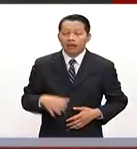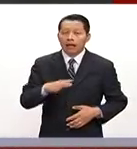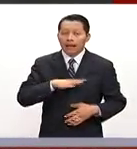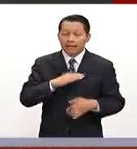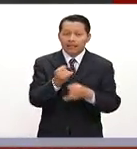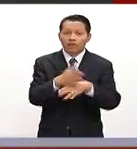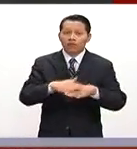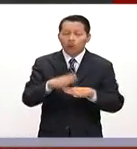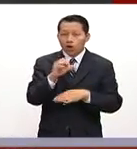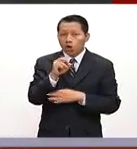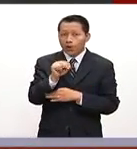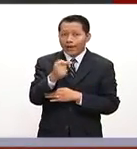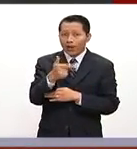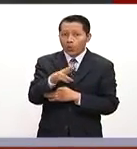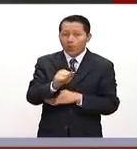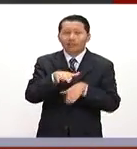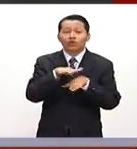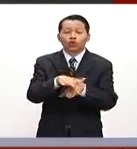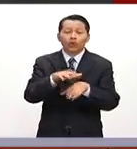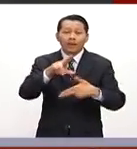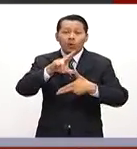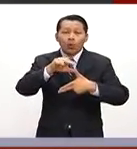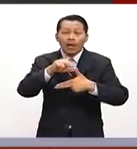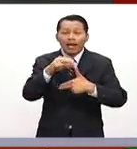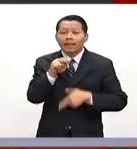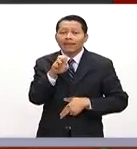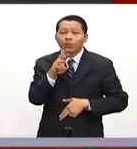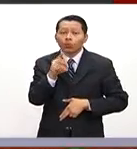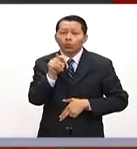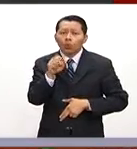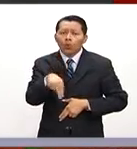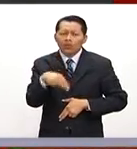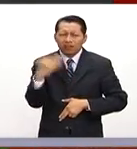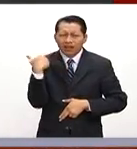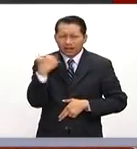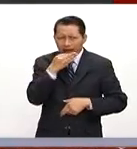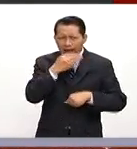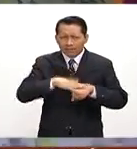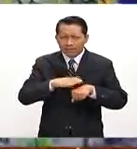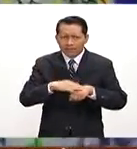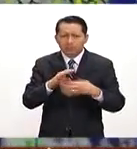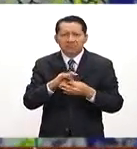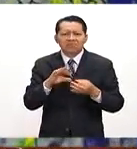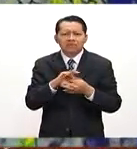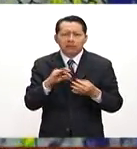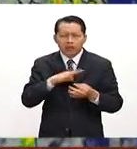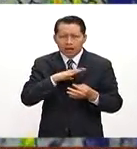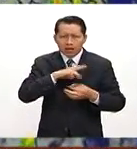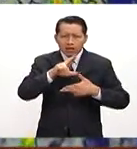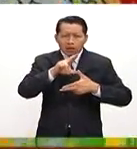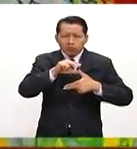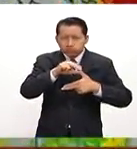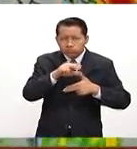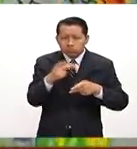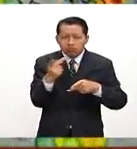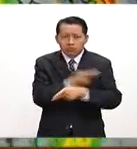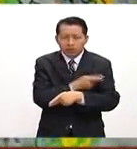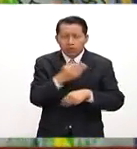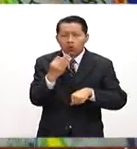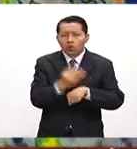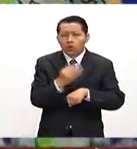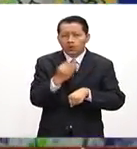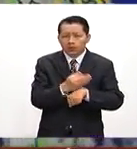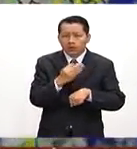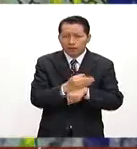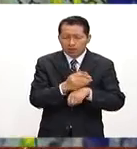Información de la CONAGUA respecto al huracán Newton. El último comunicado dice que la tormenta tropical, ya ahora este